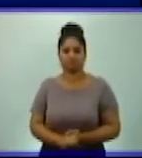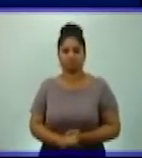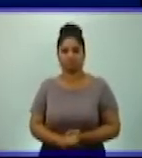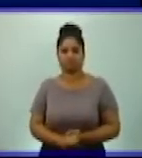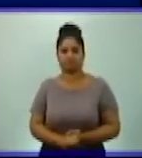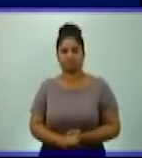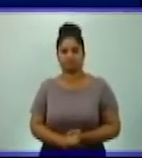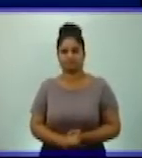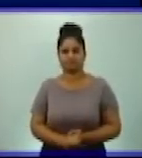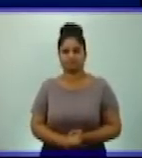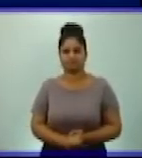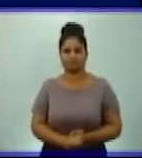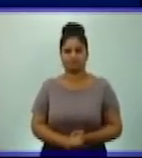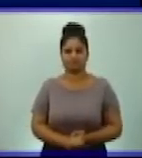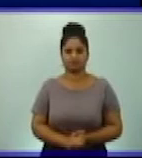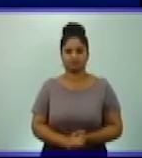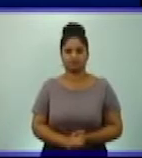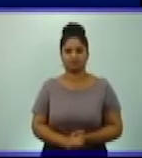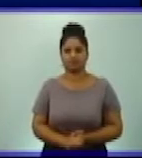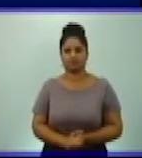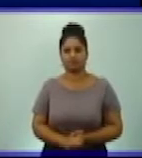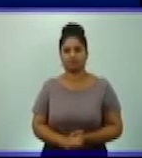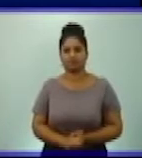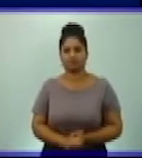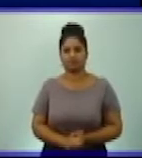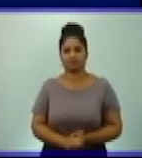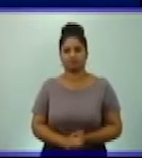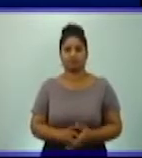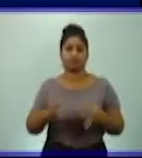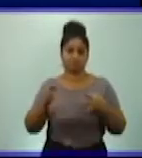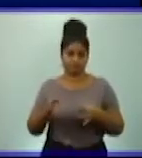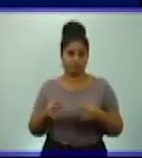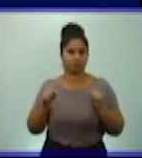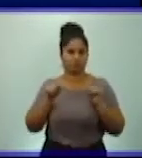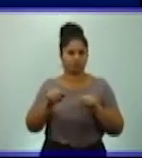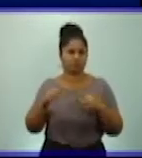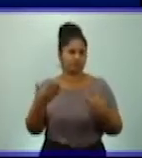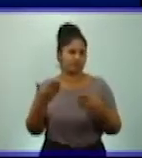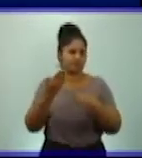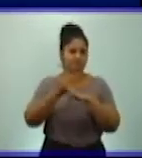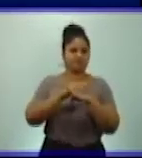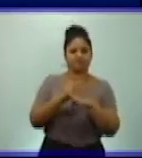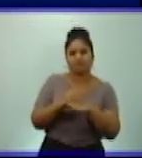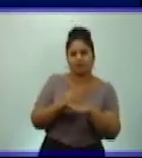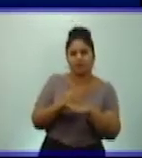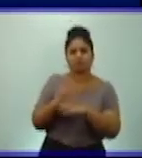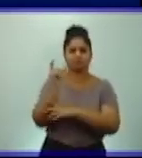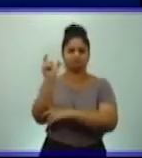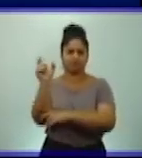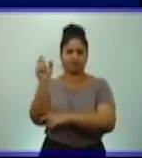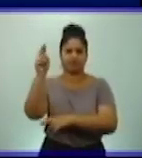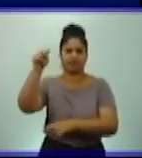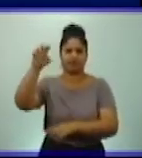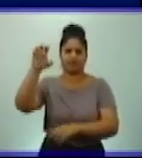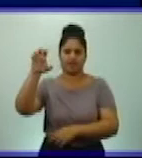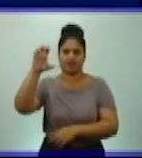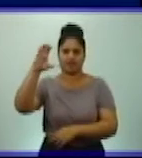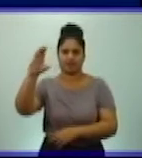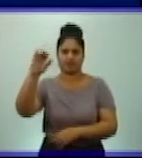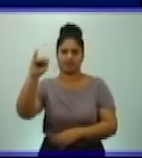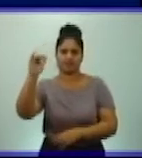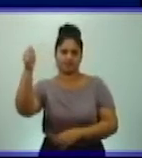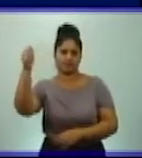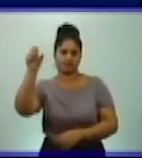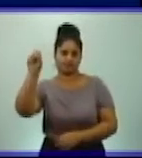son insensatas, inútiles, simples, es decir, que no tienen cabida. Son fantasmas realmente lo que está